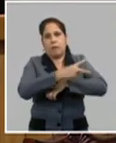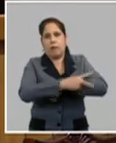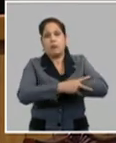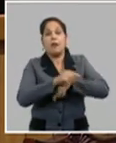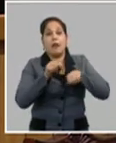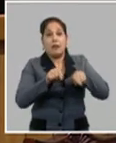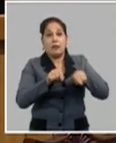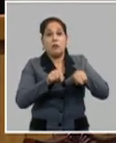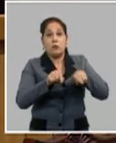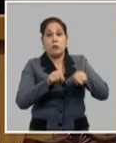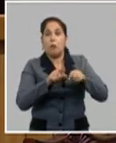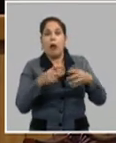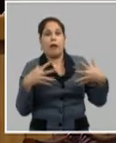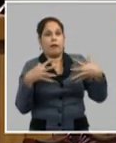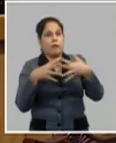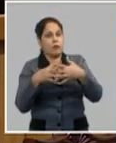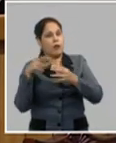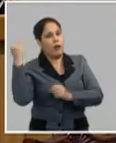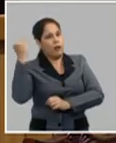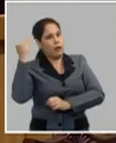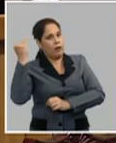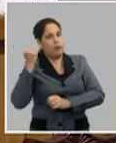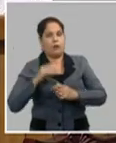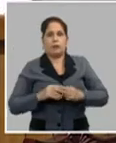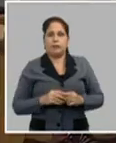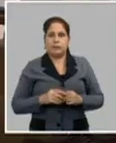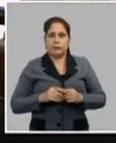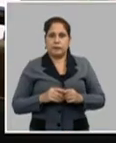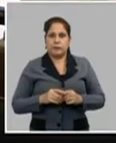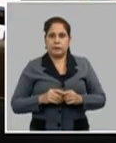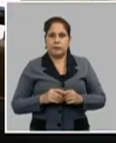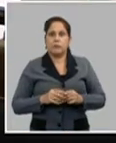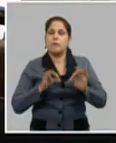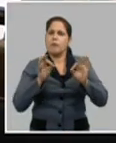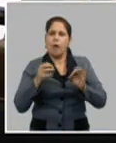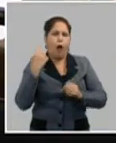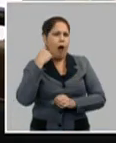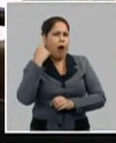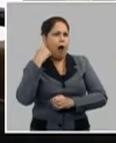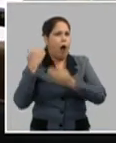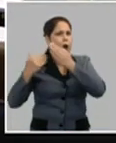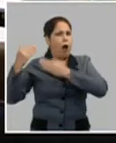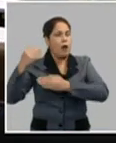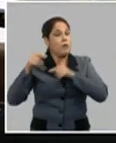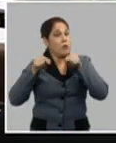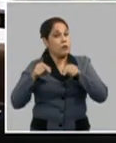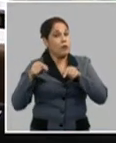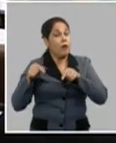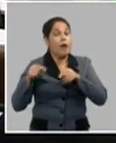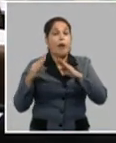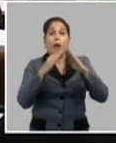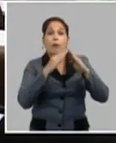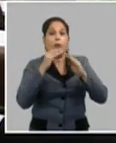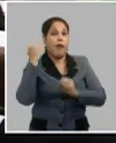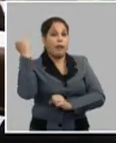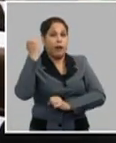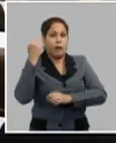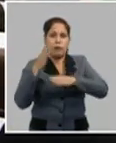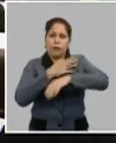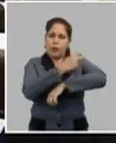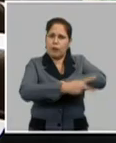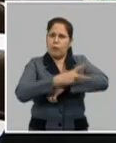que descansaron las relaciones internacionales durante décadas. La comunidad